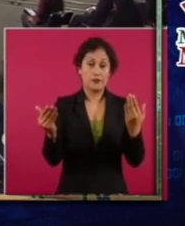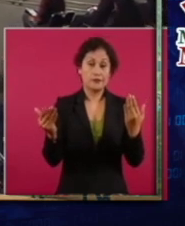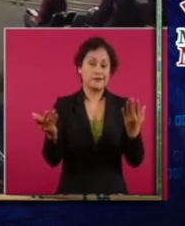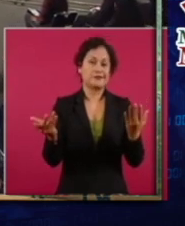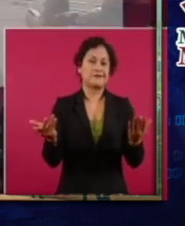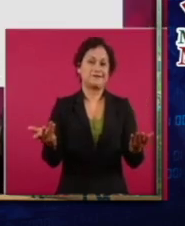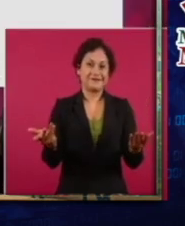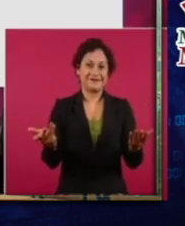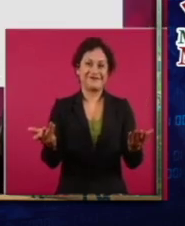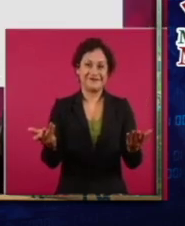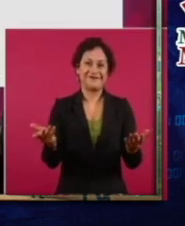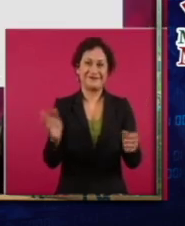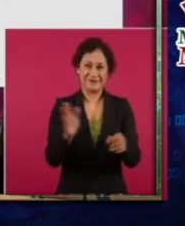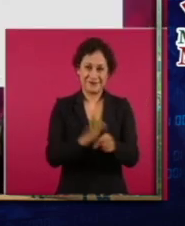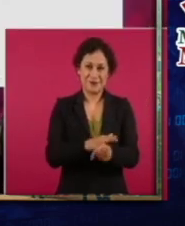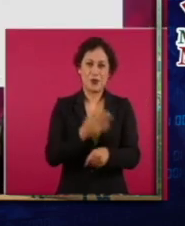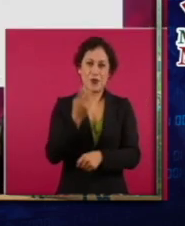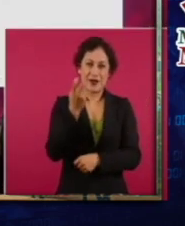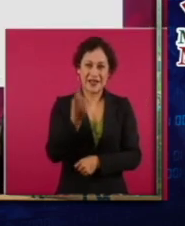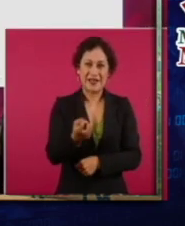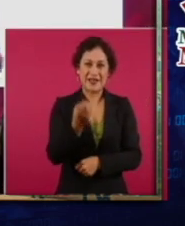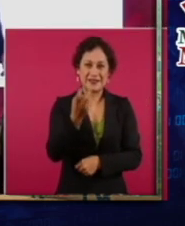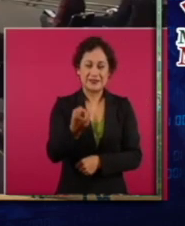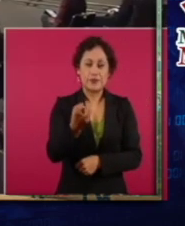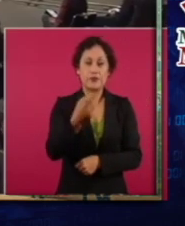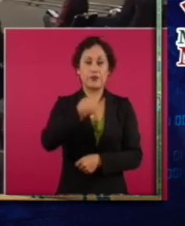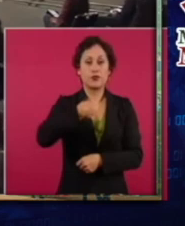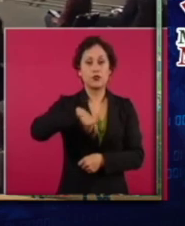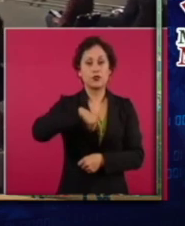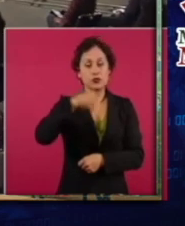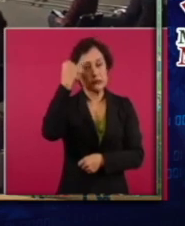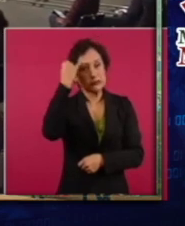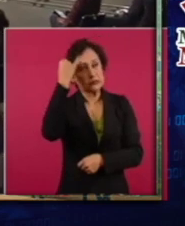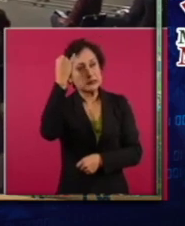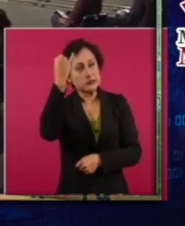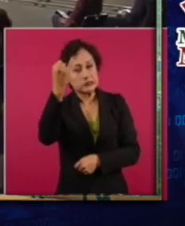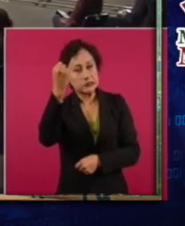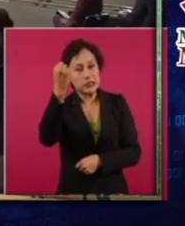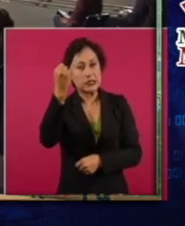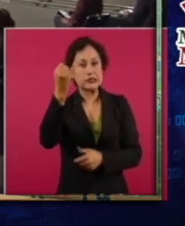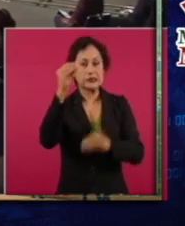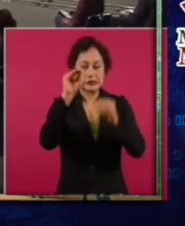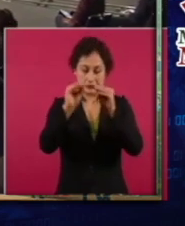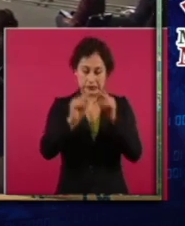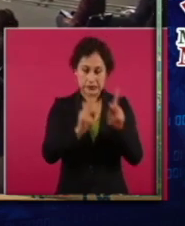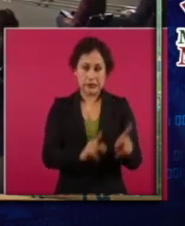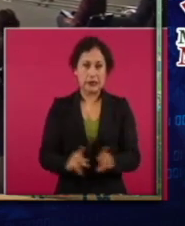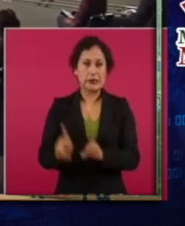Entonces, ¿qué significa el plan de ayer?